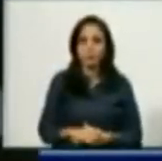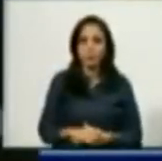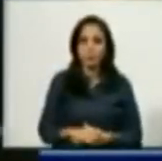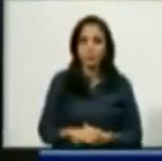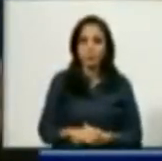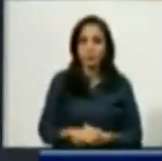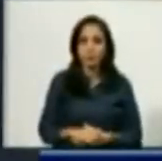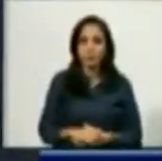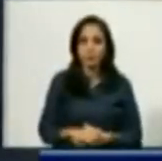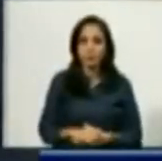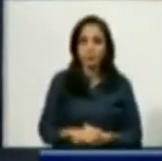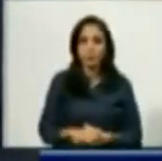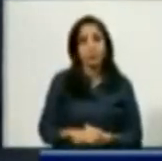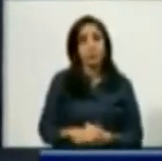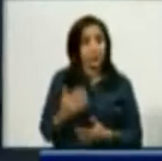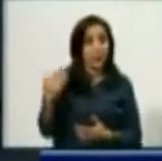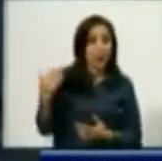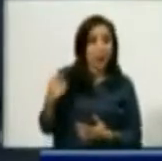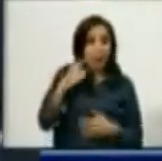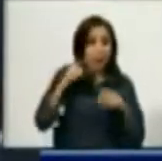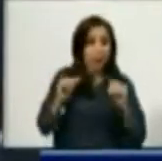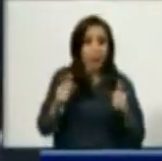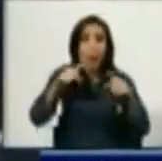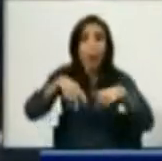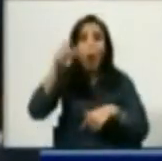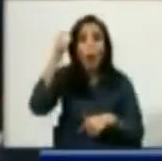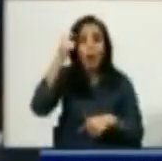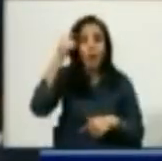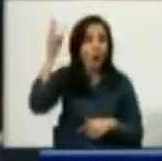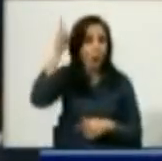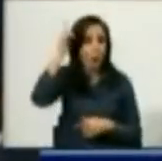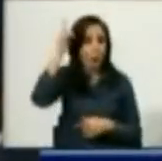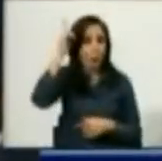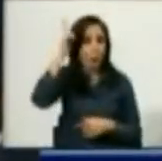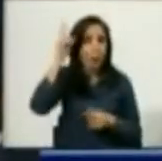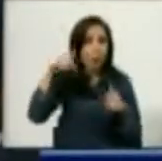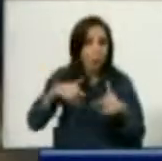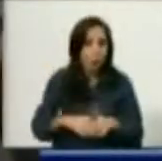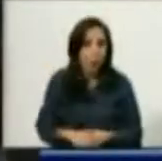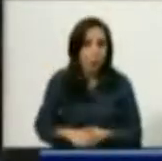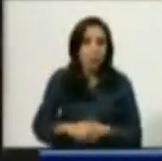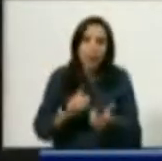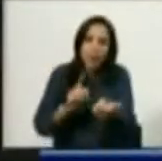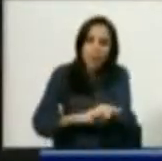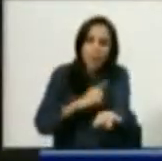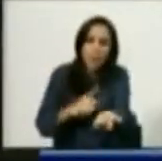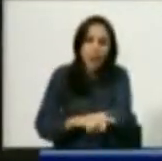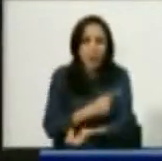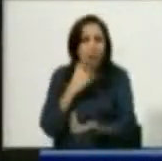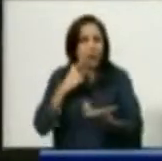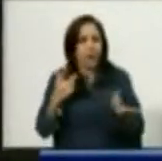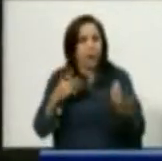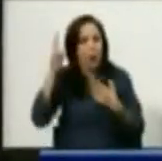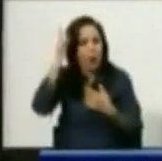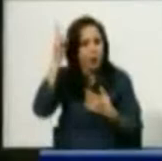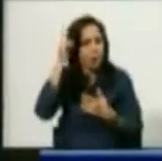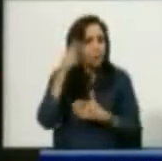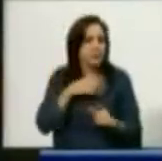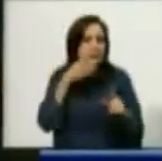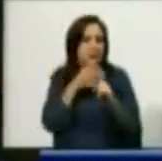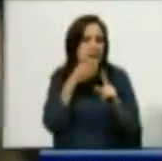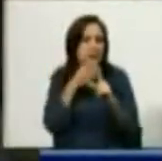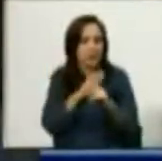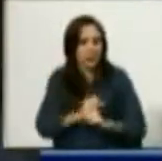antes habían comenzado también a labrarla hoy es día de huaycay puro nuestros hermanos aborígenes en su lucha en su